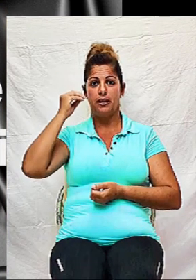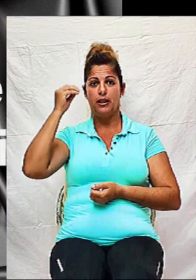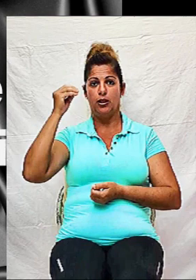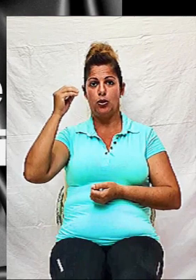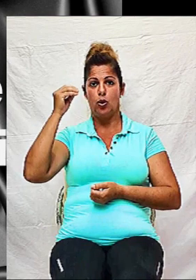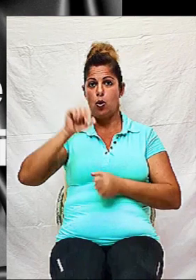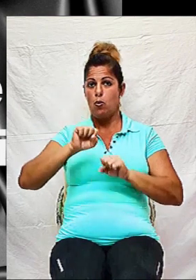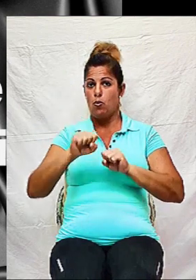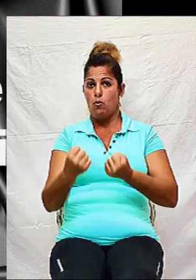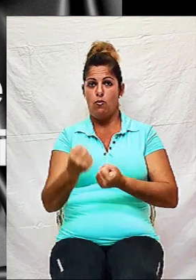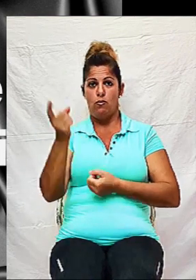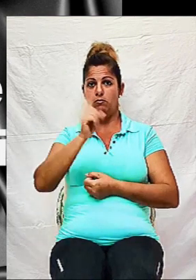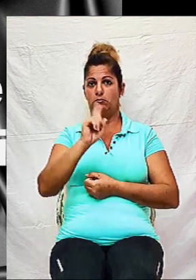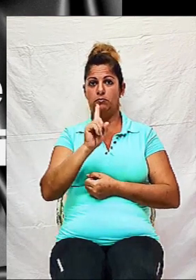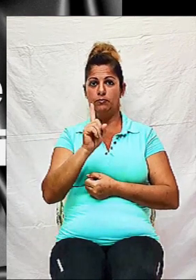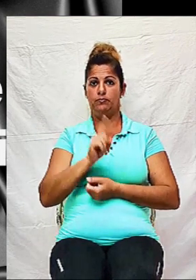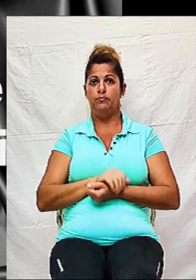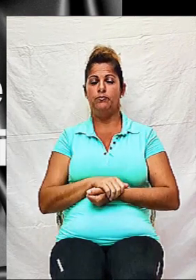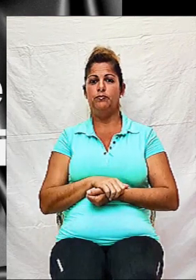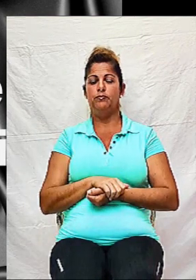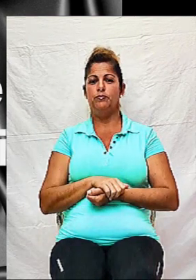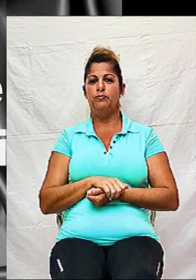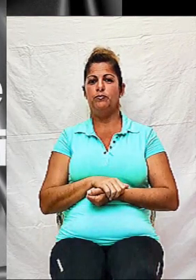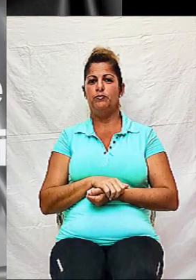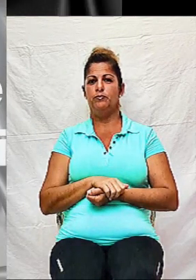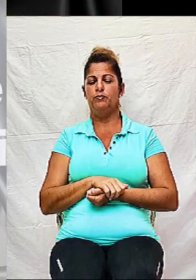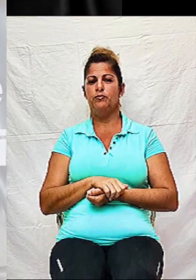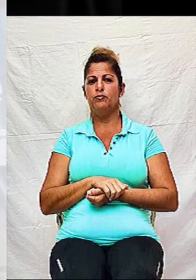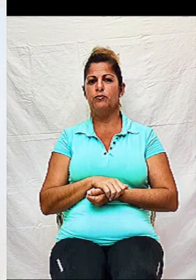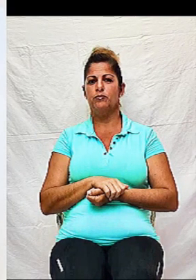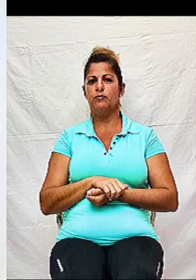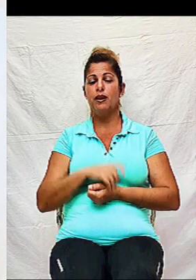El pensamiento involuntario.